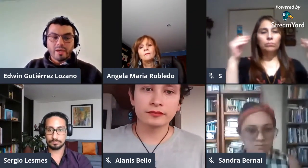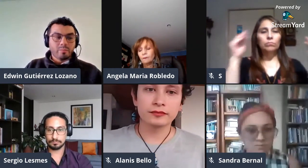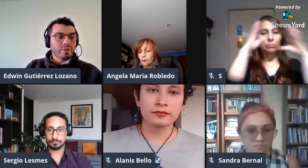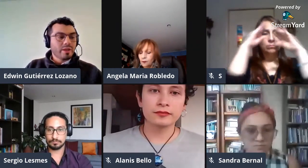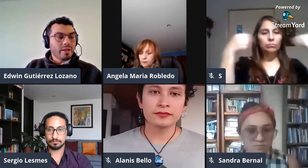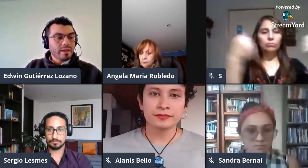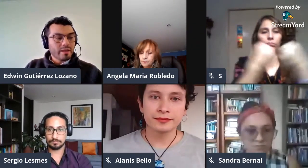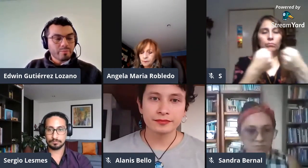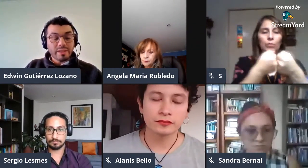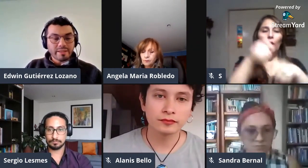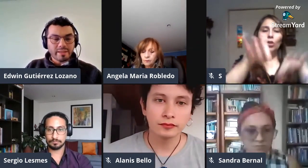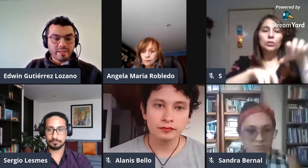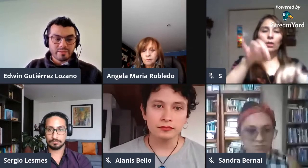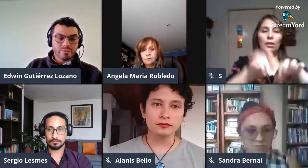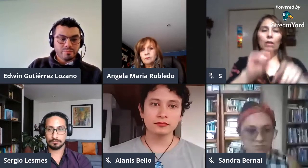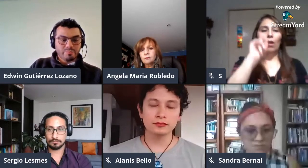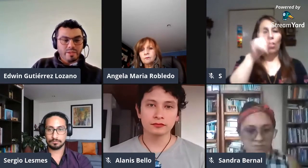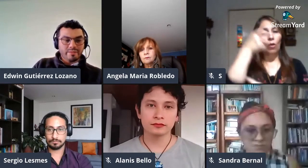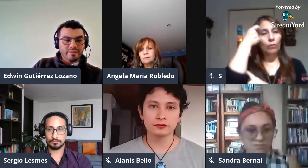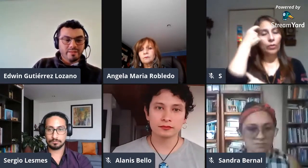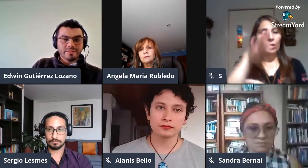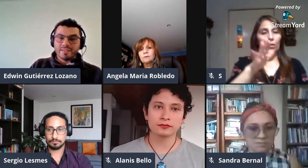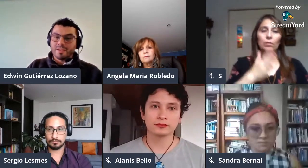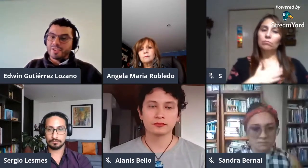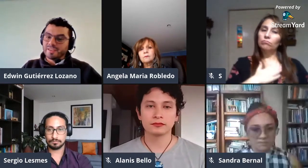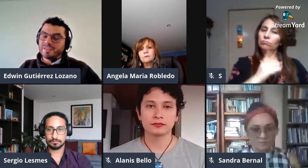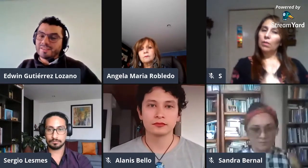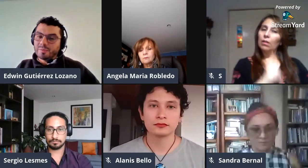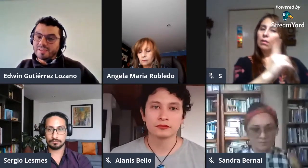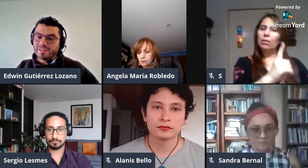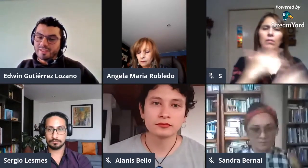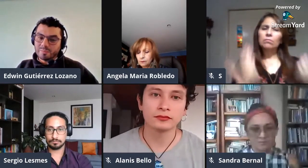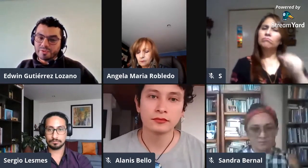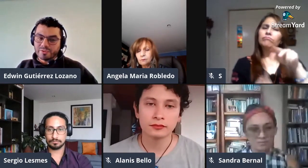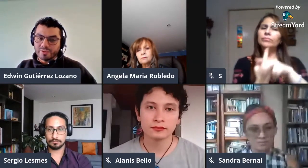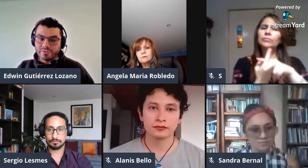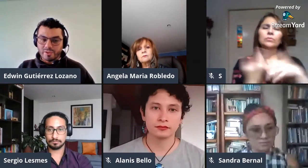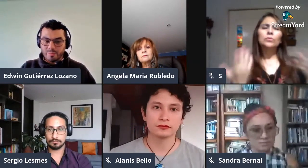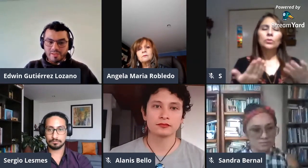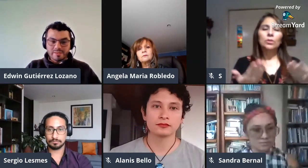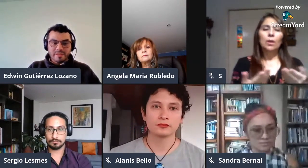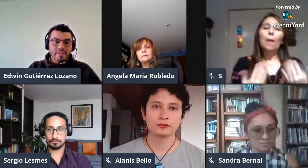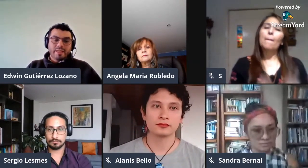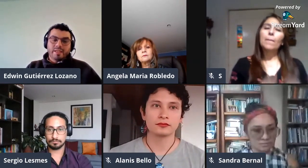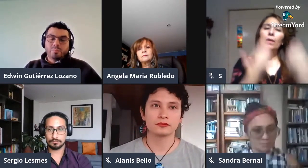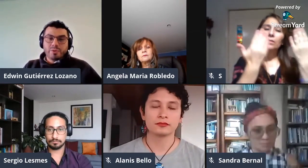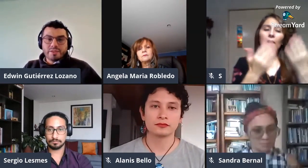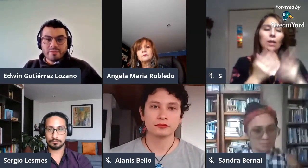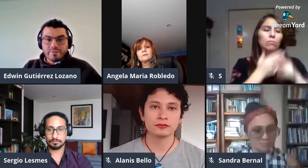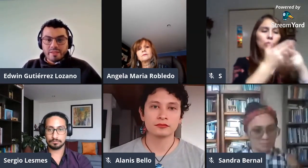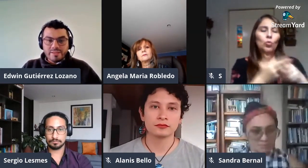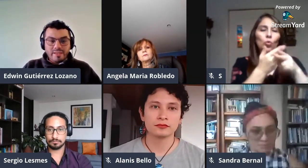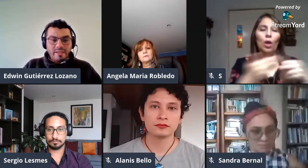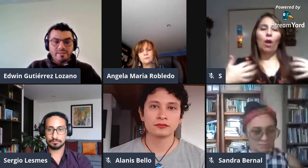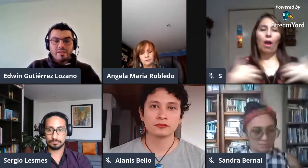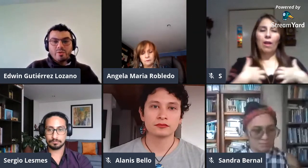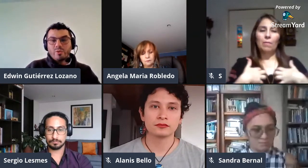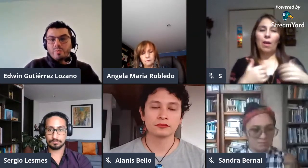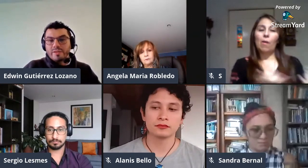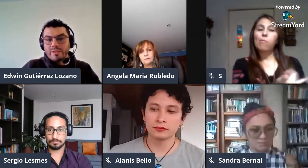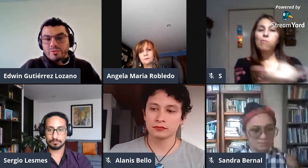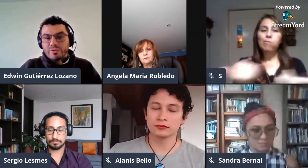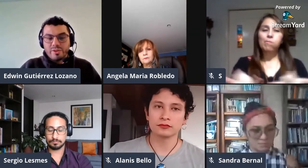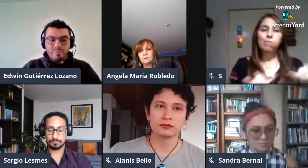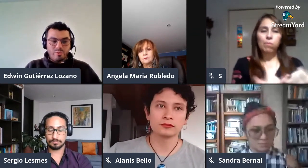Gobierno. Mi liderazgo parte desde el bienestar y la protección de los animales y pues feliz y